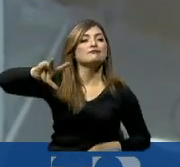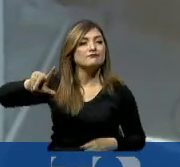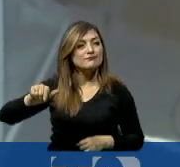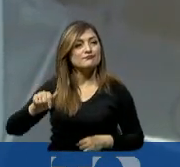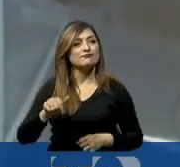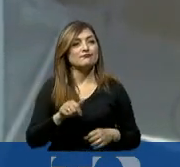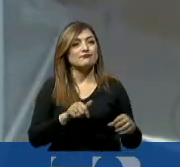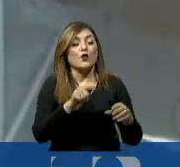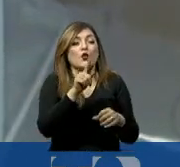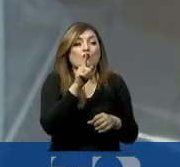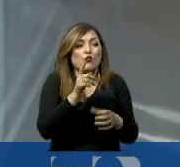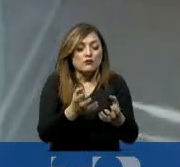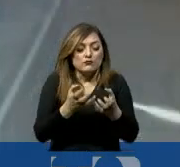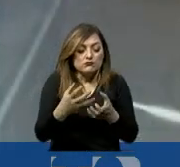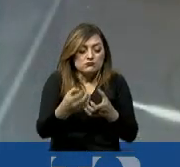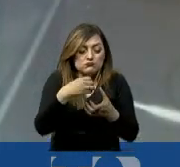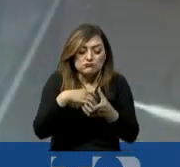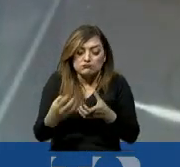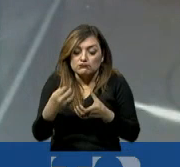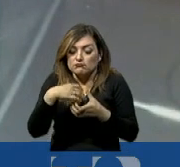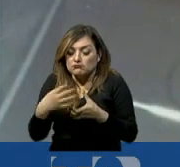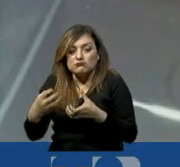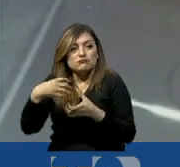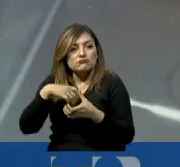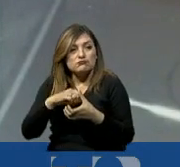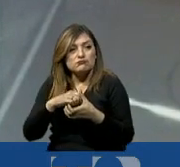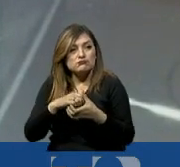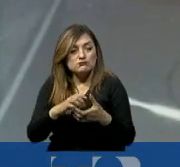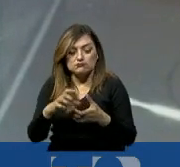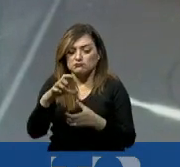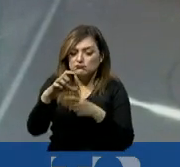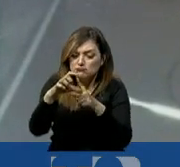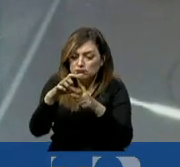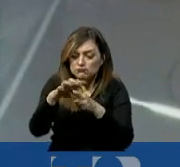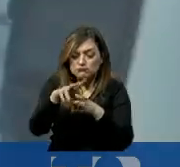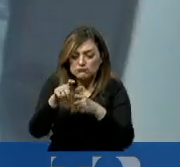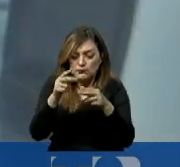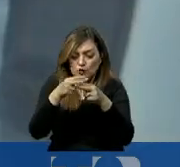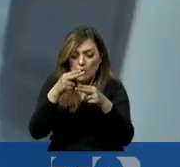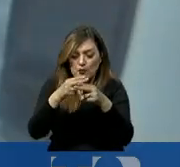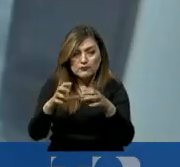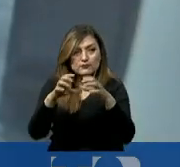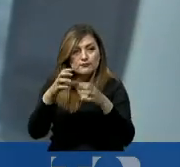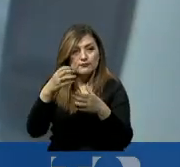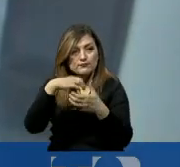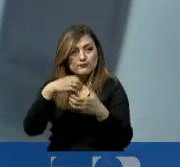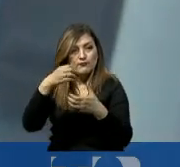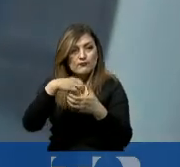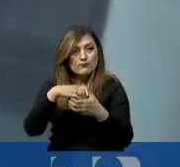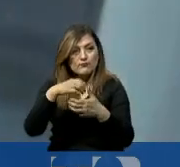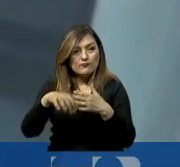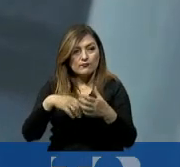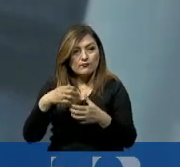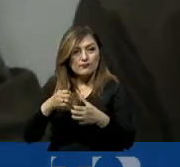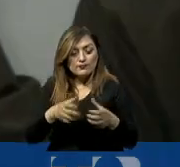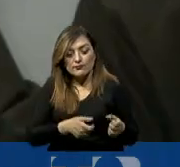las medicinas de los cajones. Tienen tiempo para ver cuáles son los fármacos que se están robando. Colocan las cajas en una sábana y